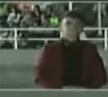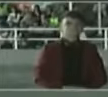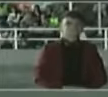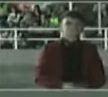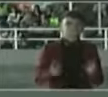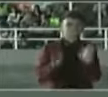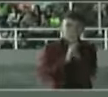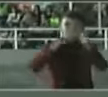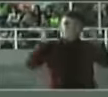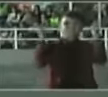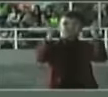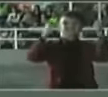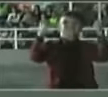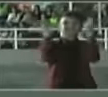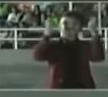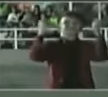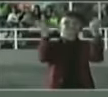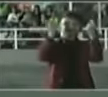Aleluya.